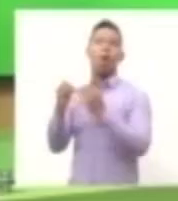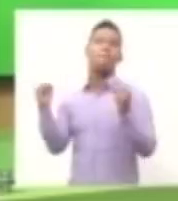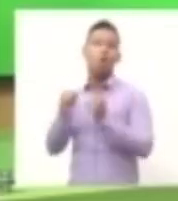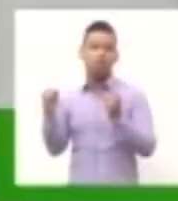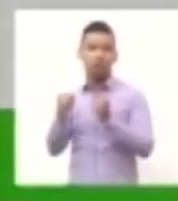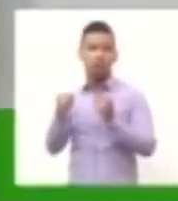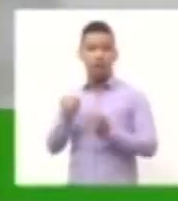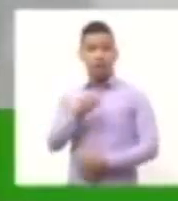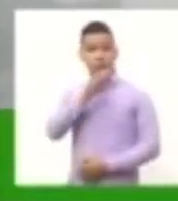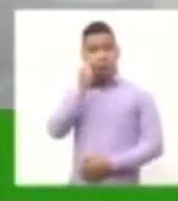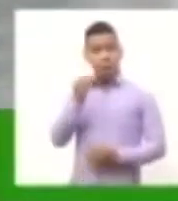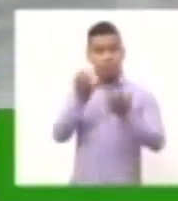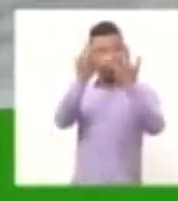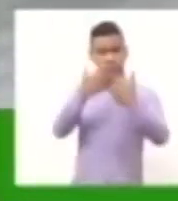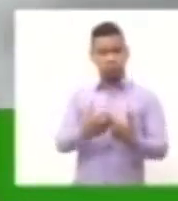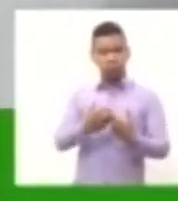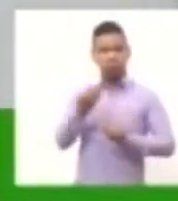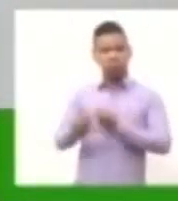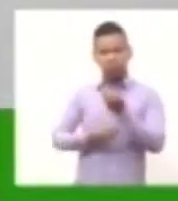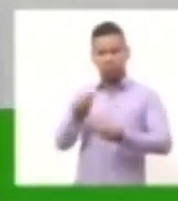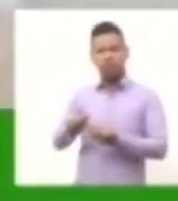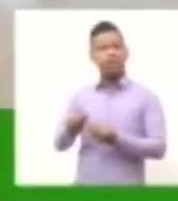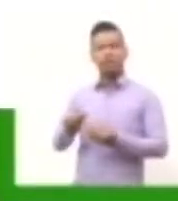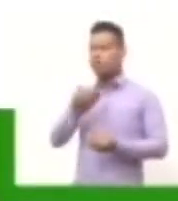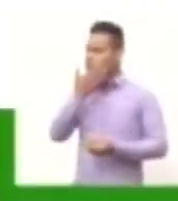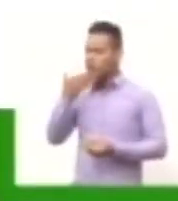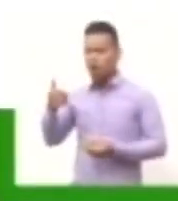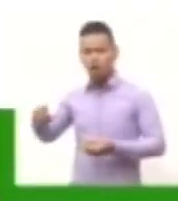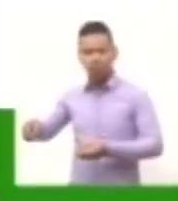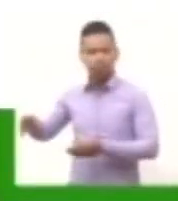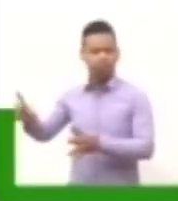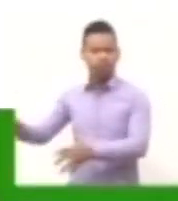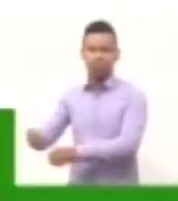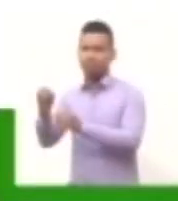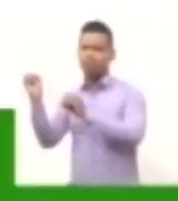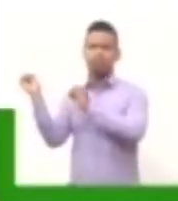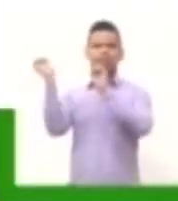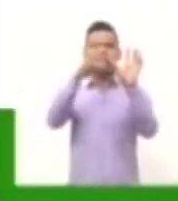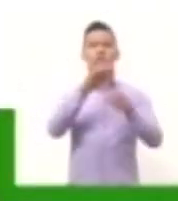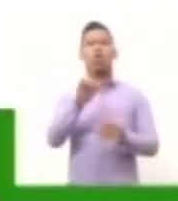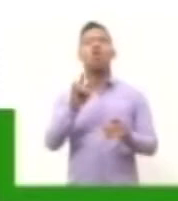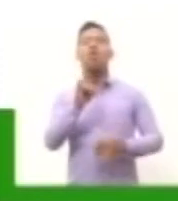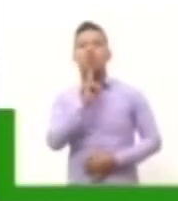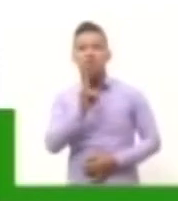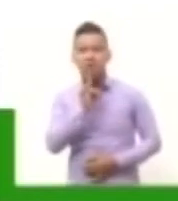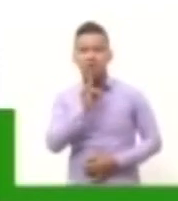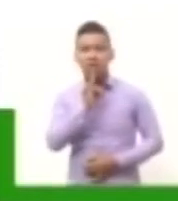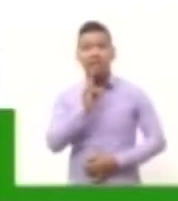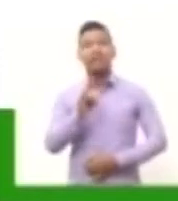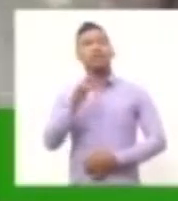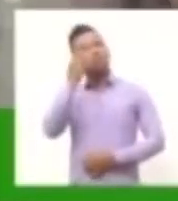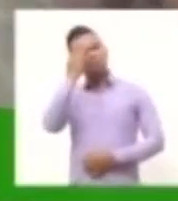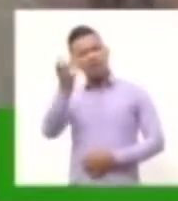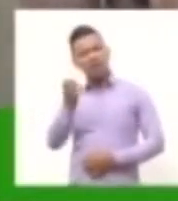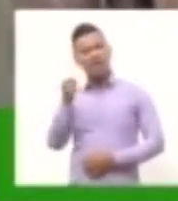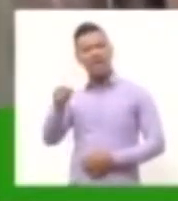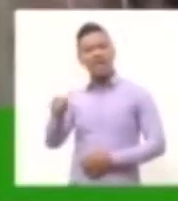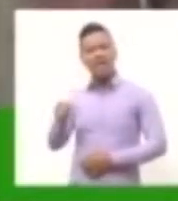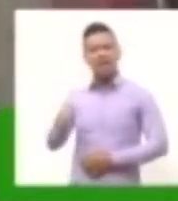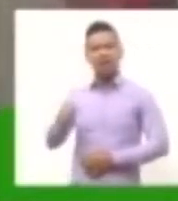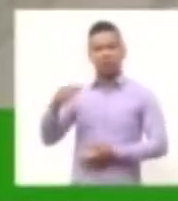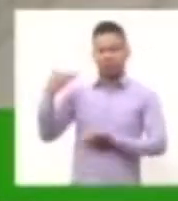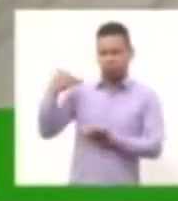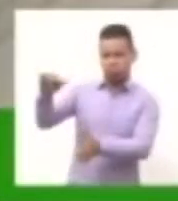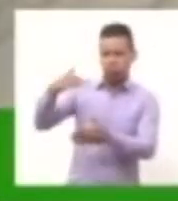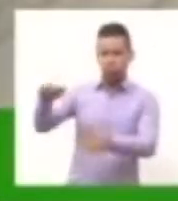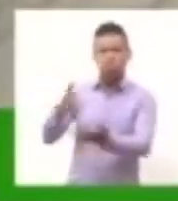será extraditado a los Estados Unidos al ser requerido por la Corte del Distrito del Sur de la Florida por el delito de lavado de activos.